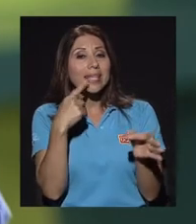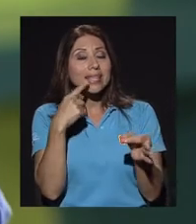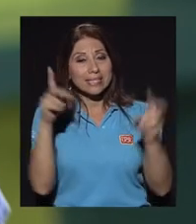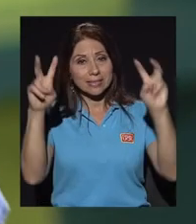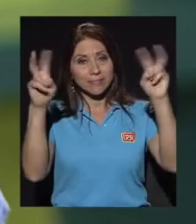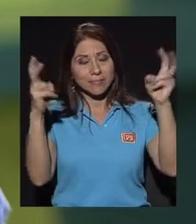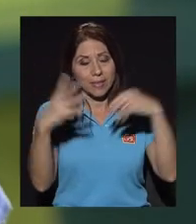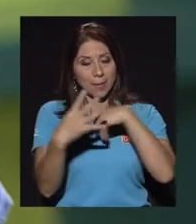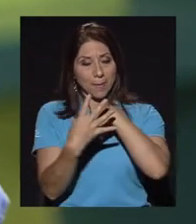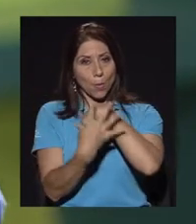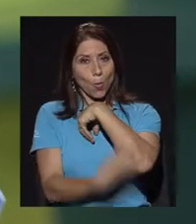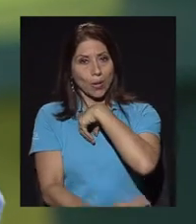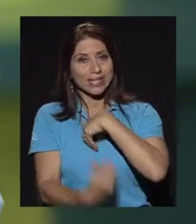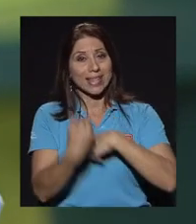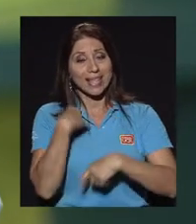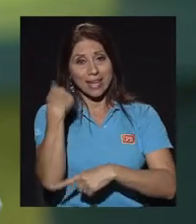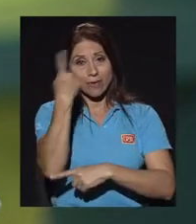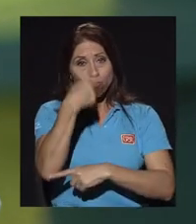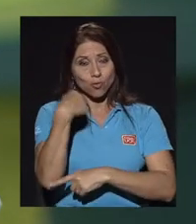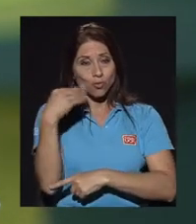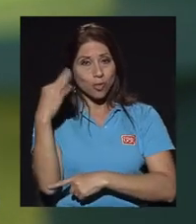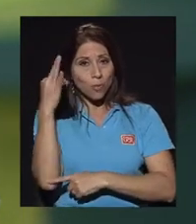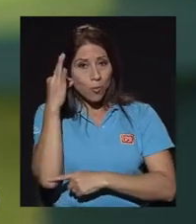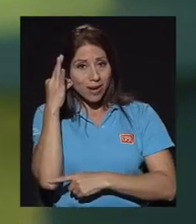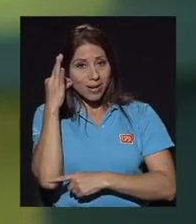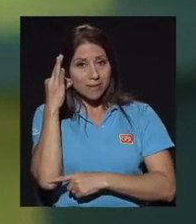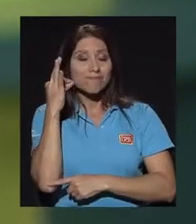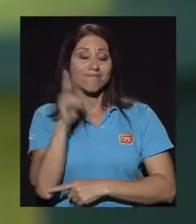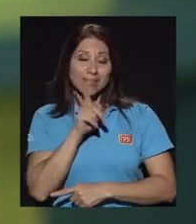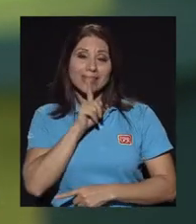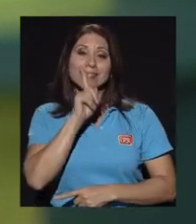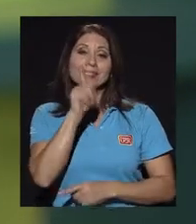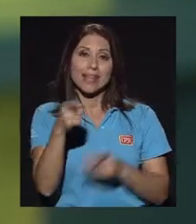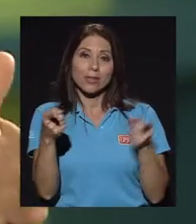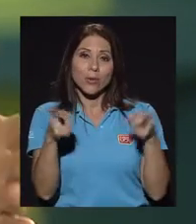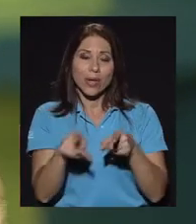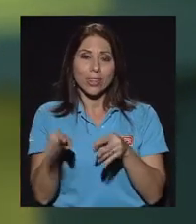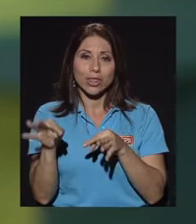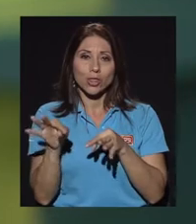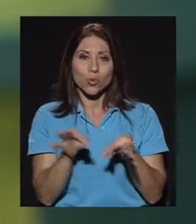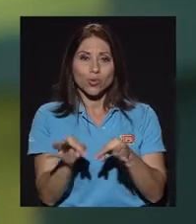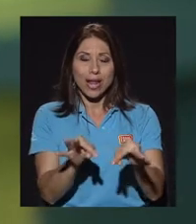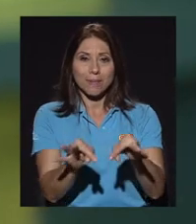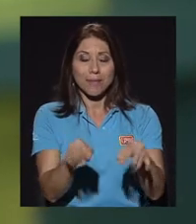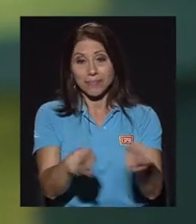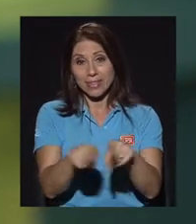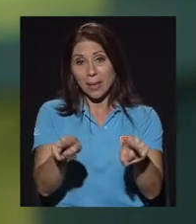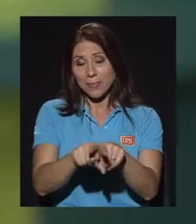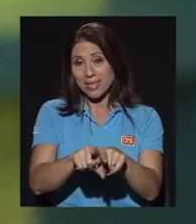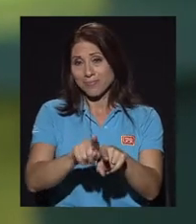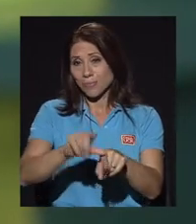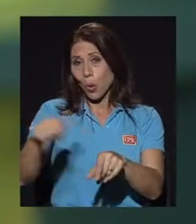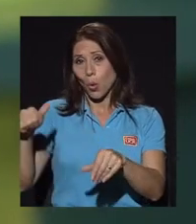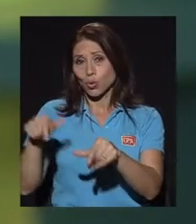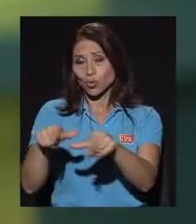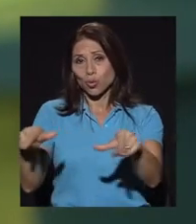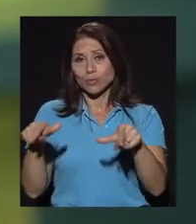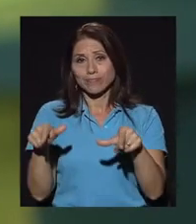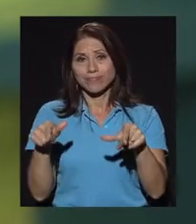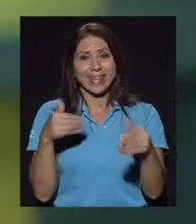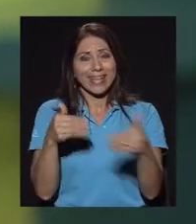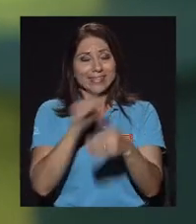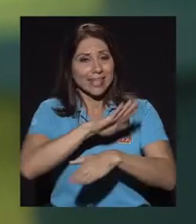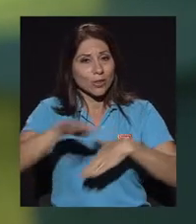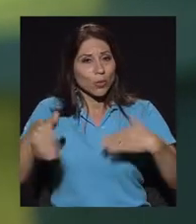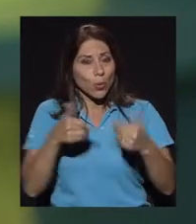es cierto en Turrialba y en otros contextos, prácticamente en todo lado. Entonces, ese